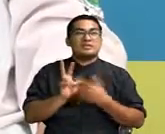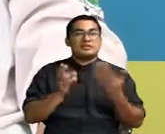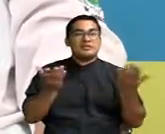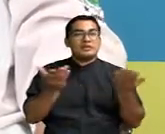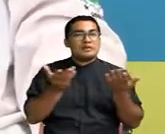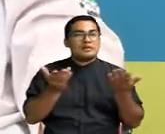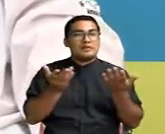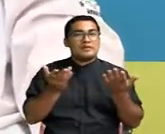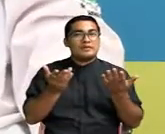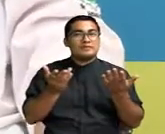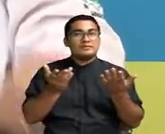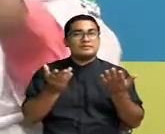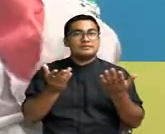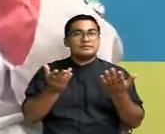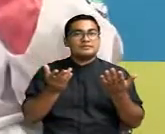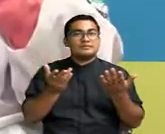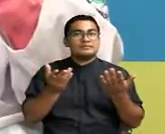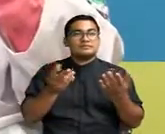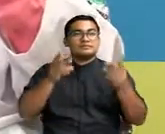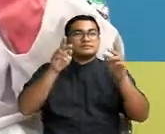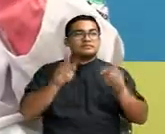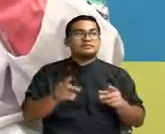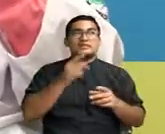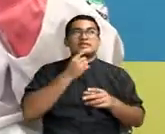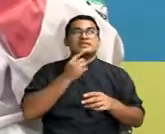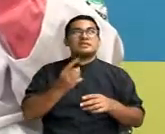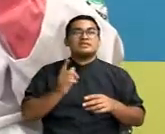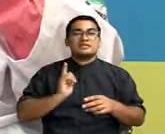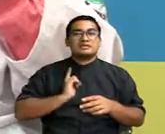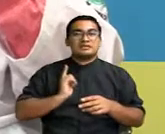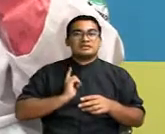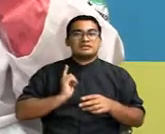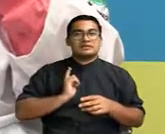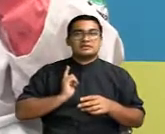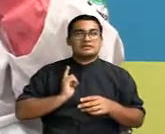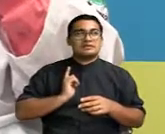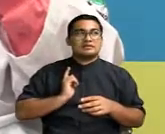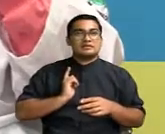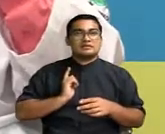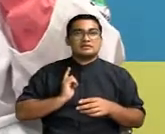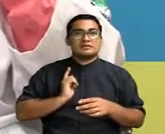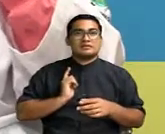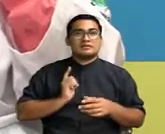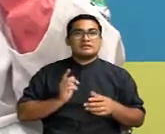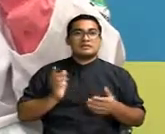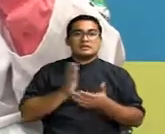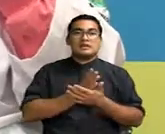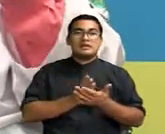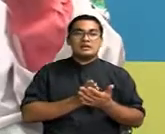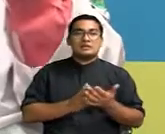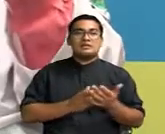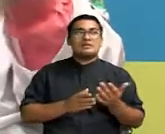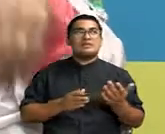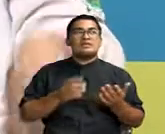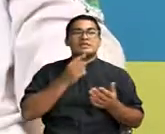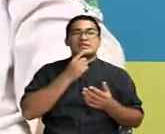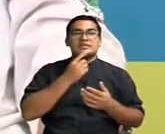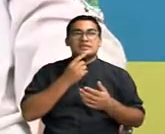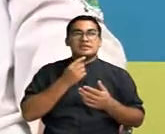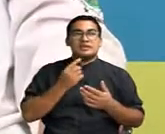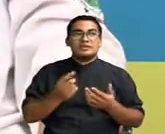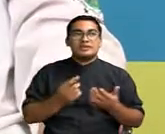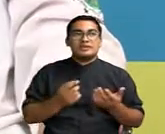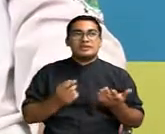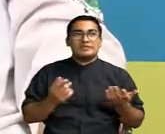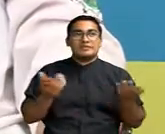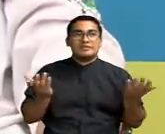episodio, donde tiene que haber un episodio depresivo, pero ya no hay un episodio maníaco, sino un